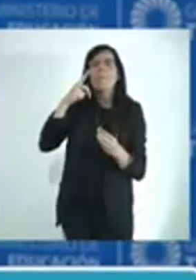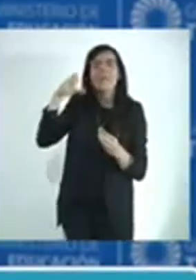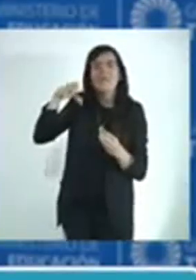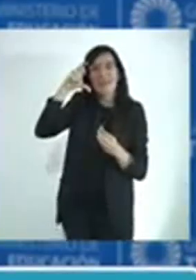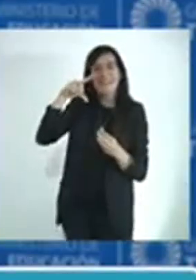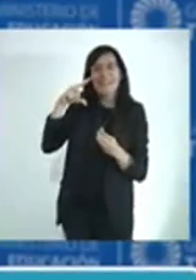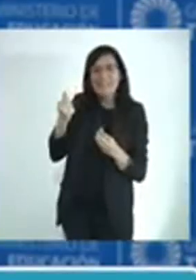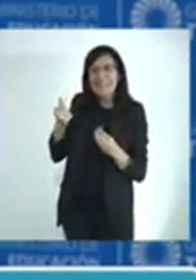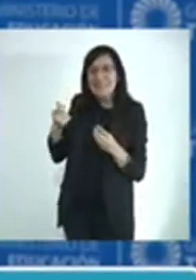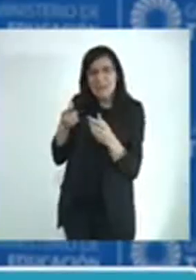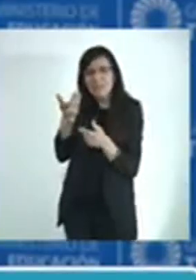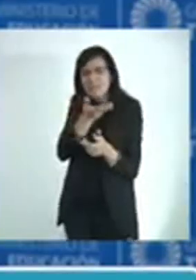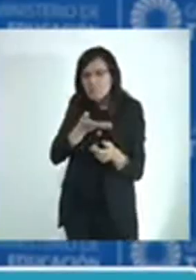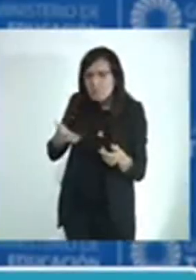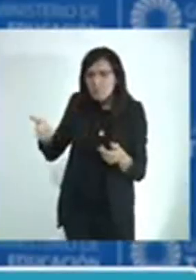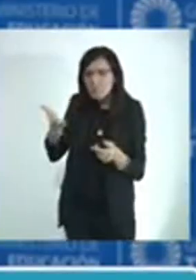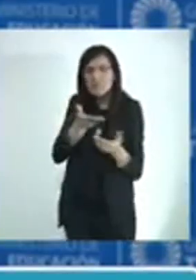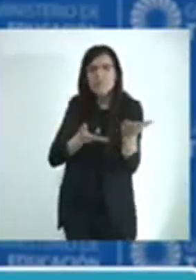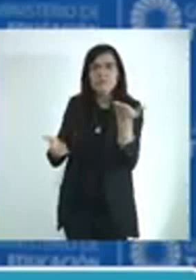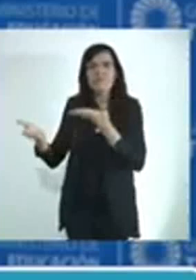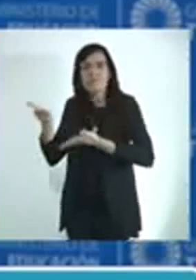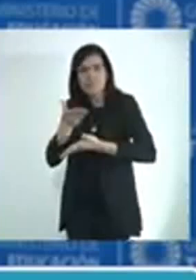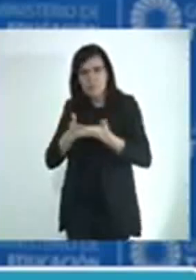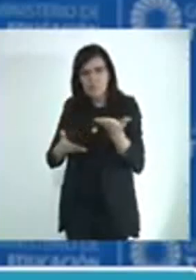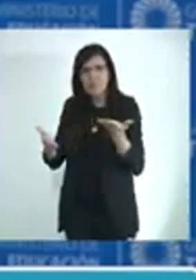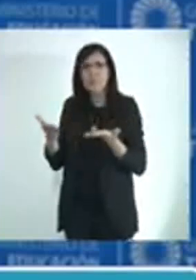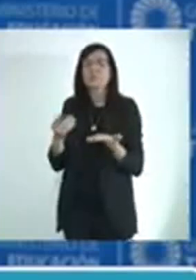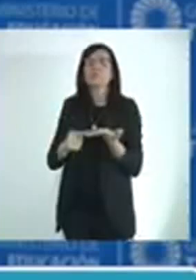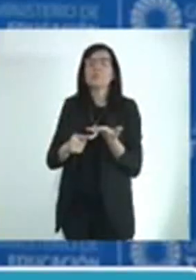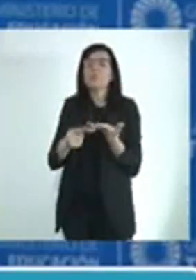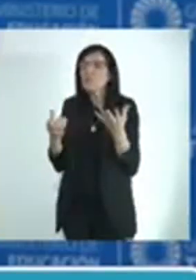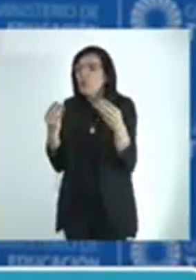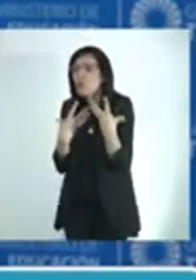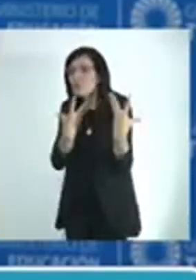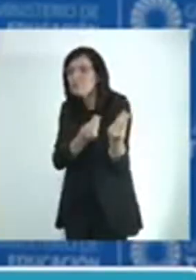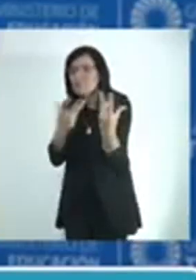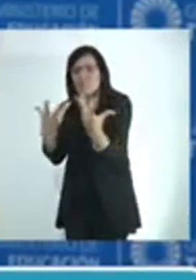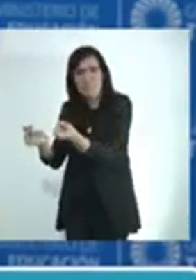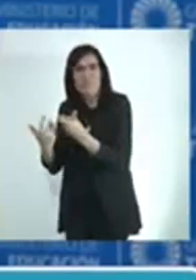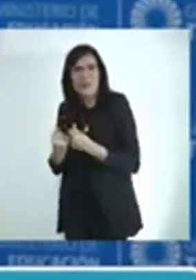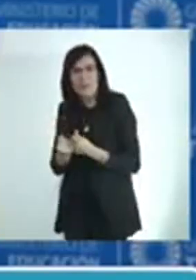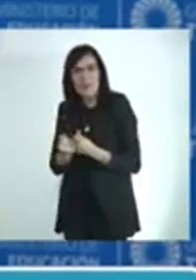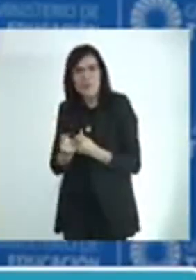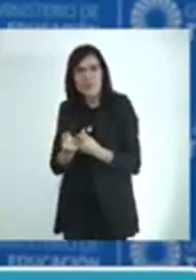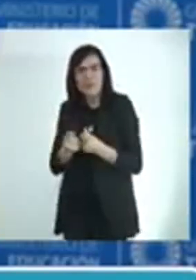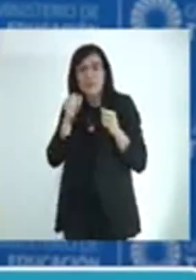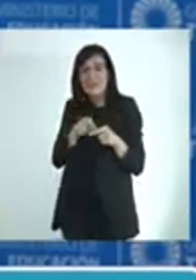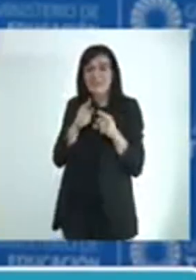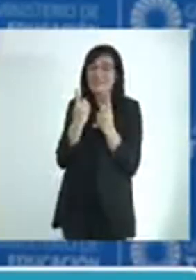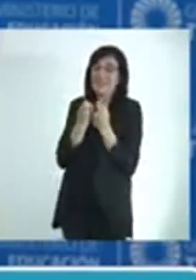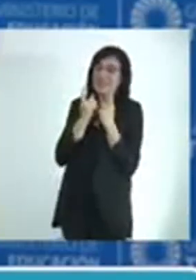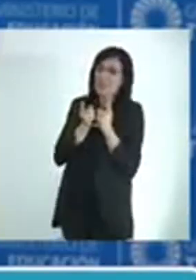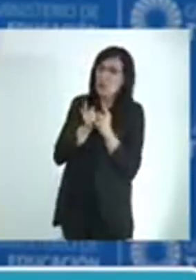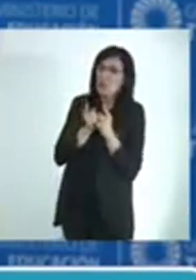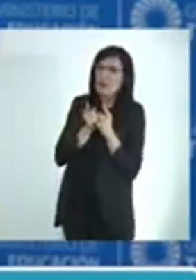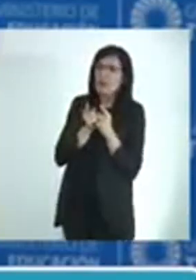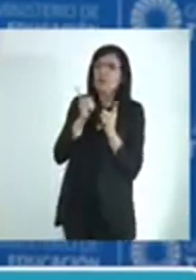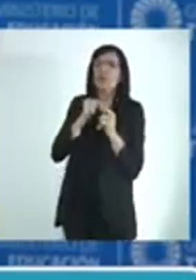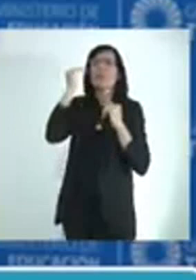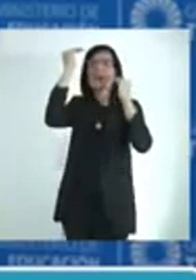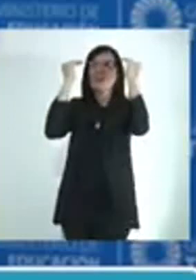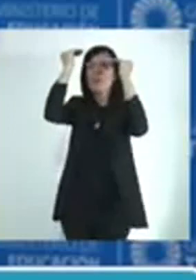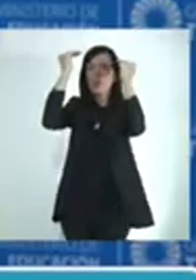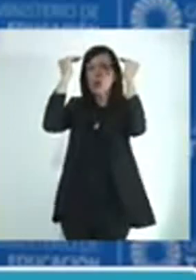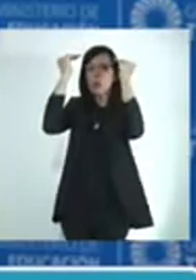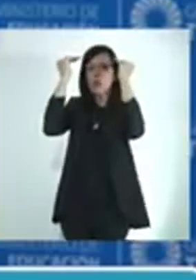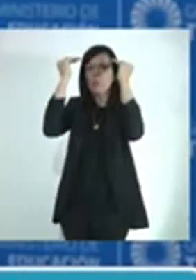a vincularse, a que se naturaliza esa burla, esa humillación. Entonces es necesario que el docente y el adulto también intervenga